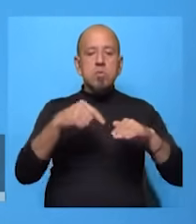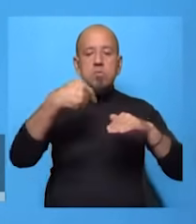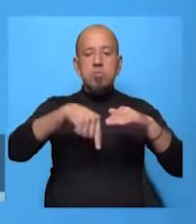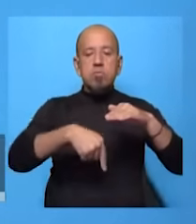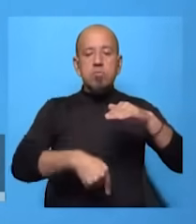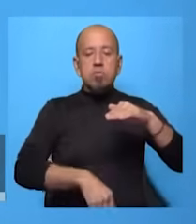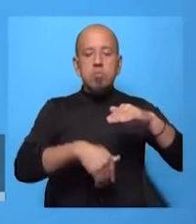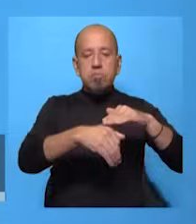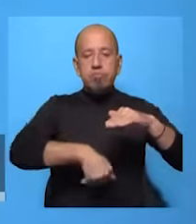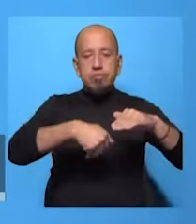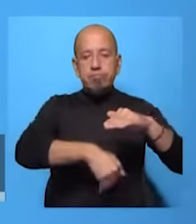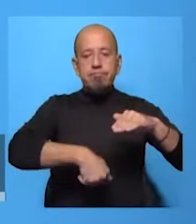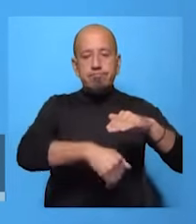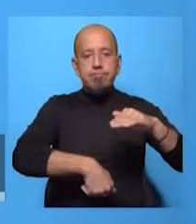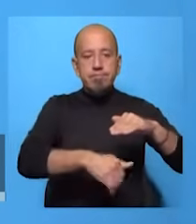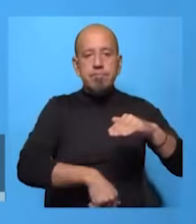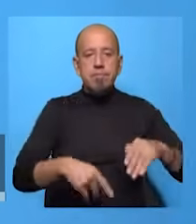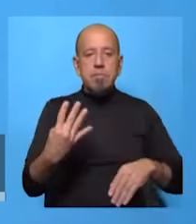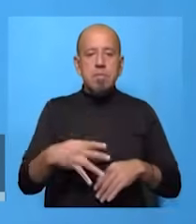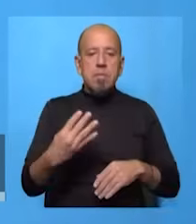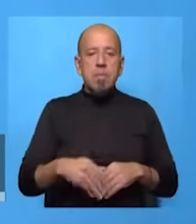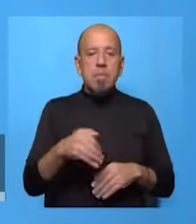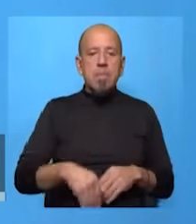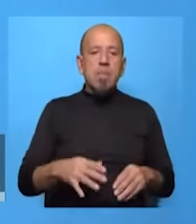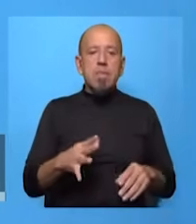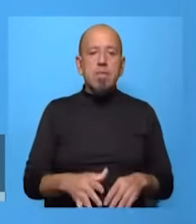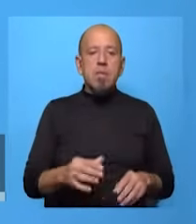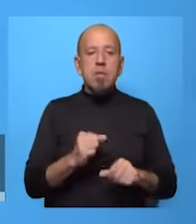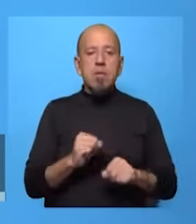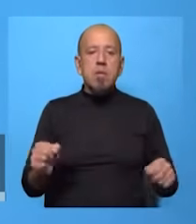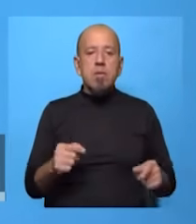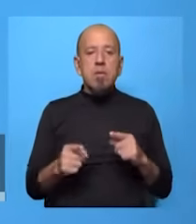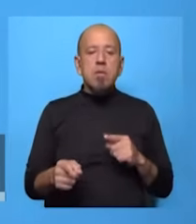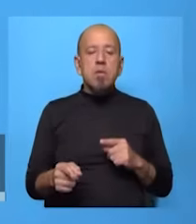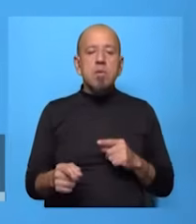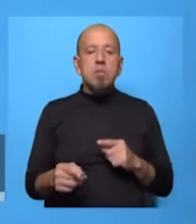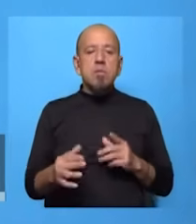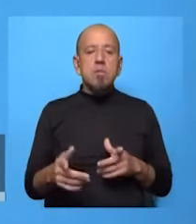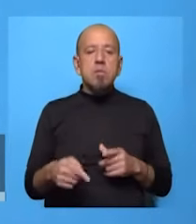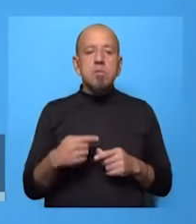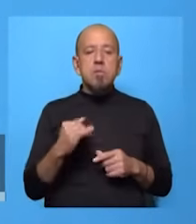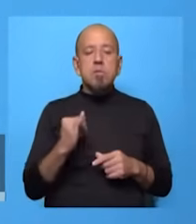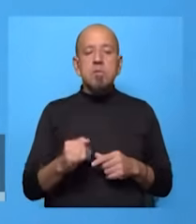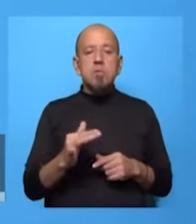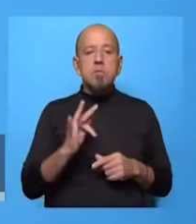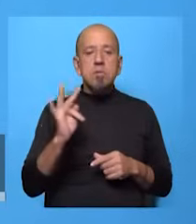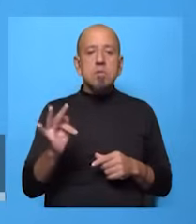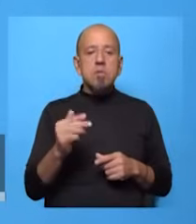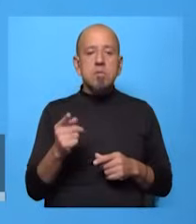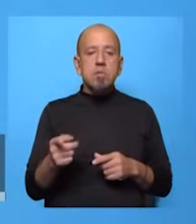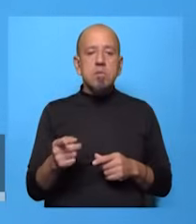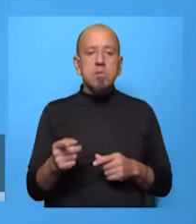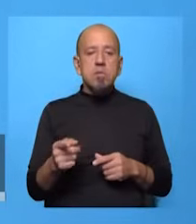m este muy probablemente tengamos la posibilidad real no hoy pero sí en el futuro de que